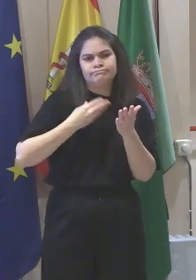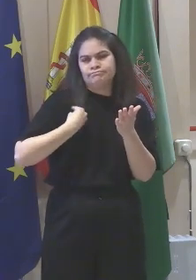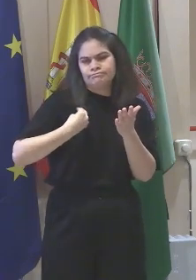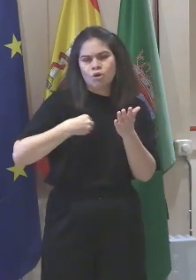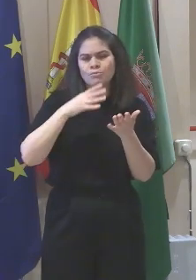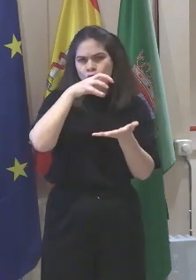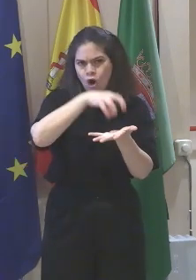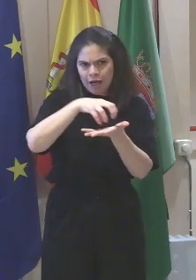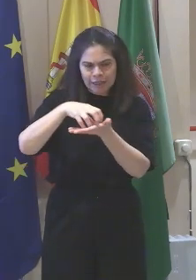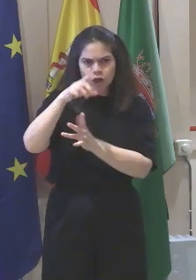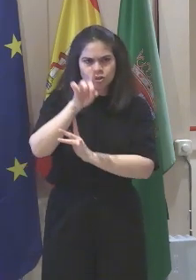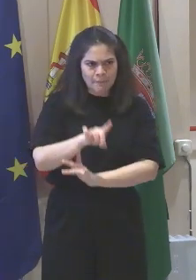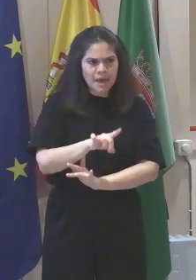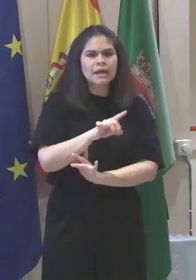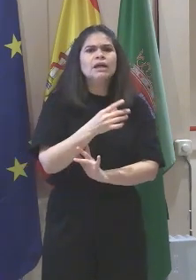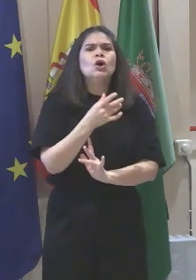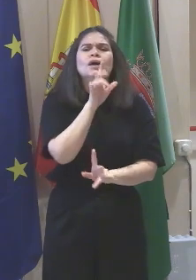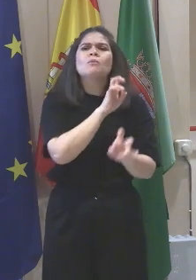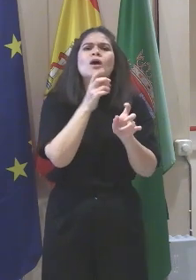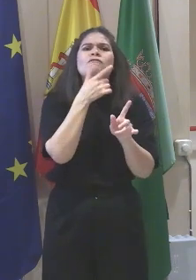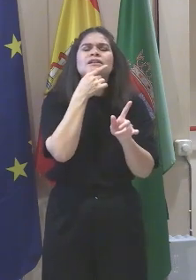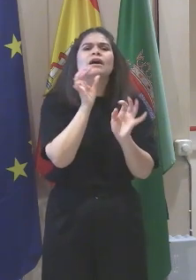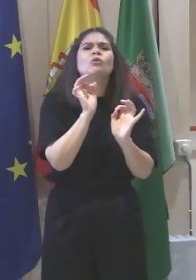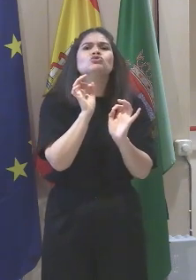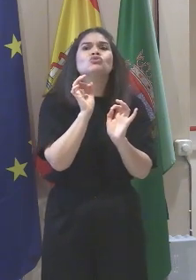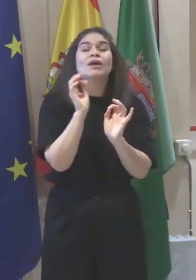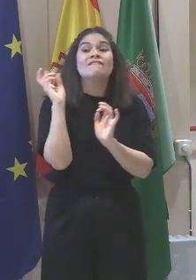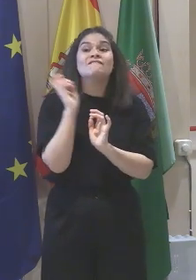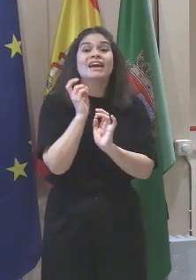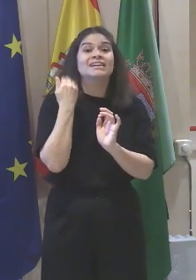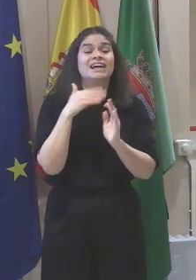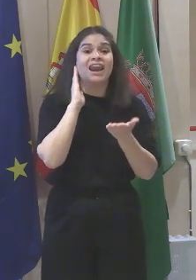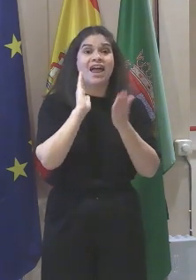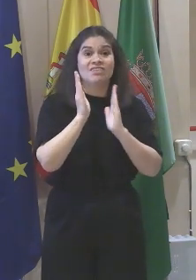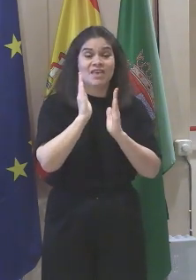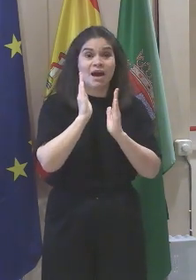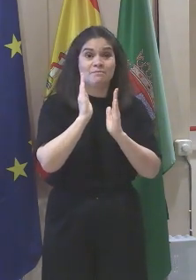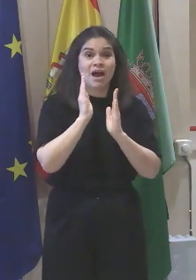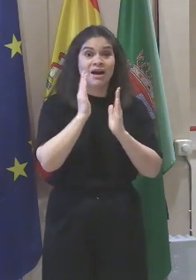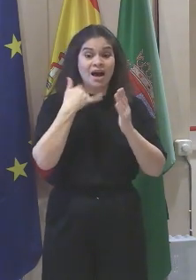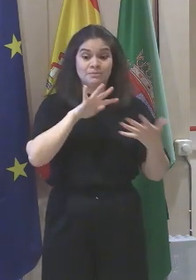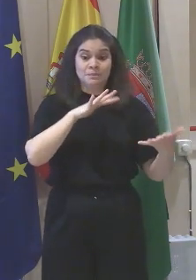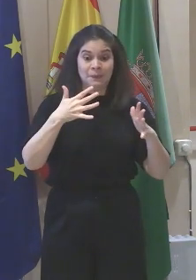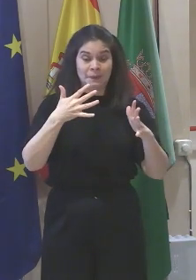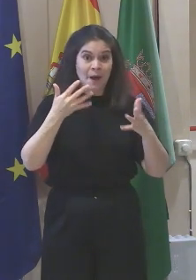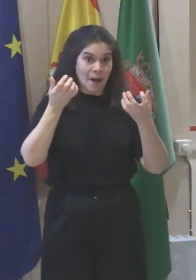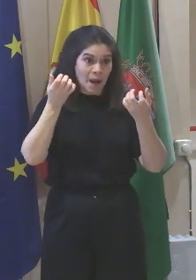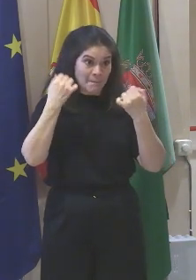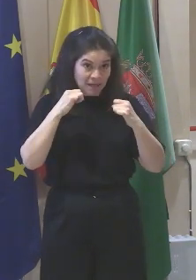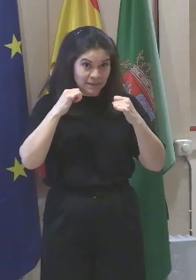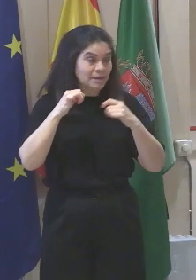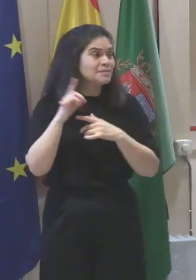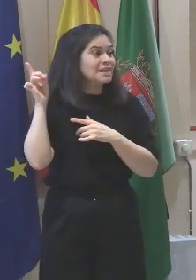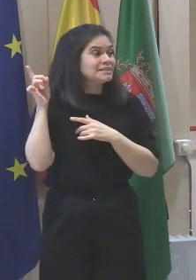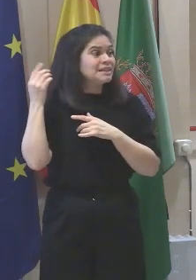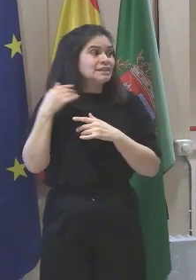ello lo que busca es facilitar la llegada de estas terapias cuanto antes a la práctica clínica. Este es el mapa actual, todavía no lo han